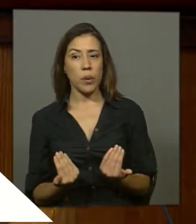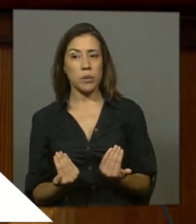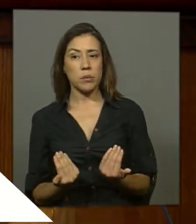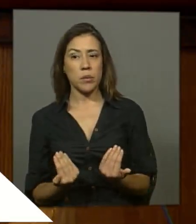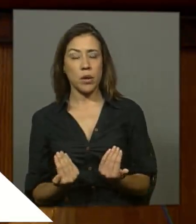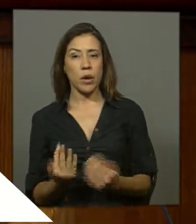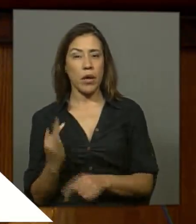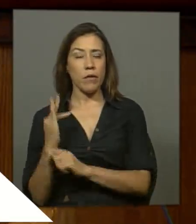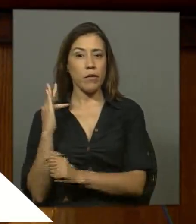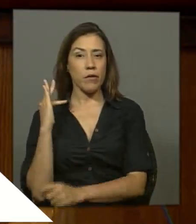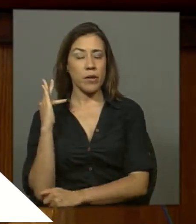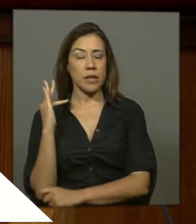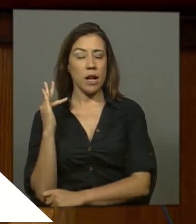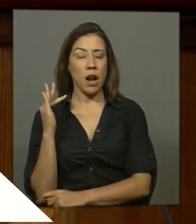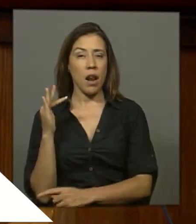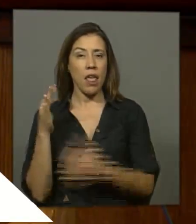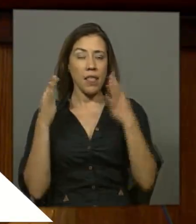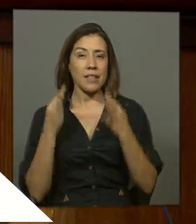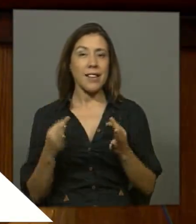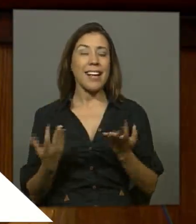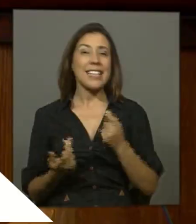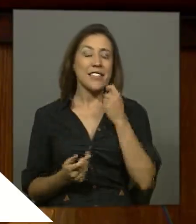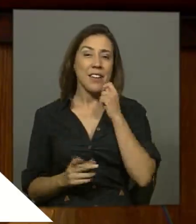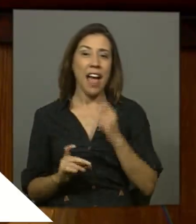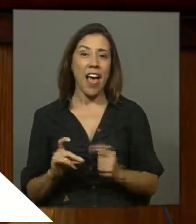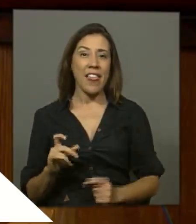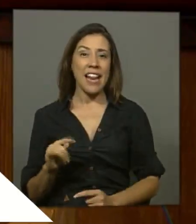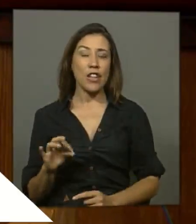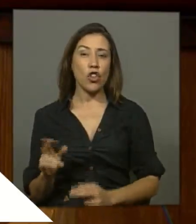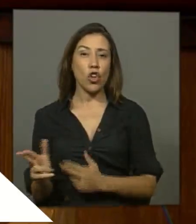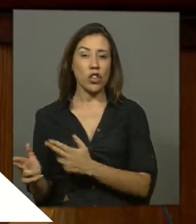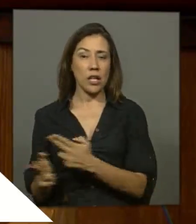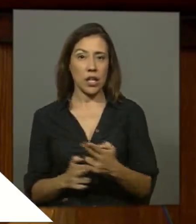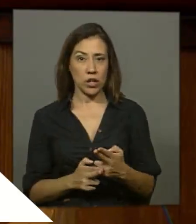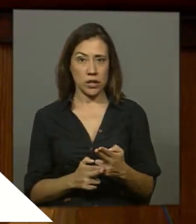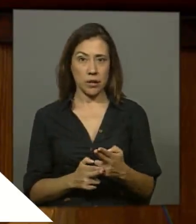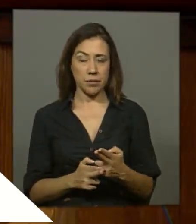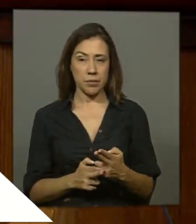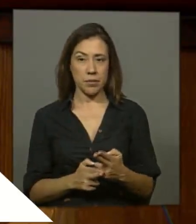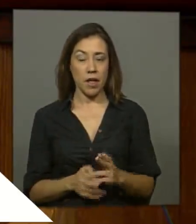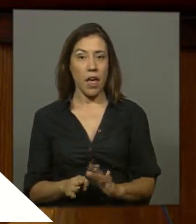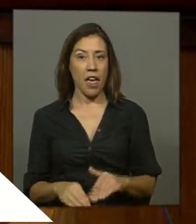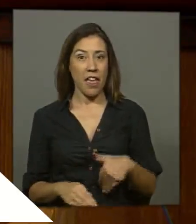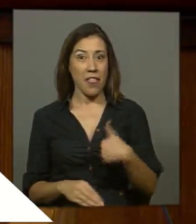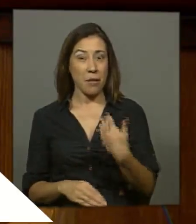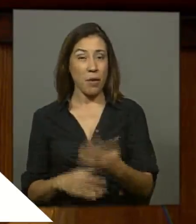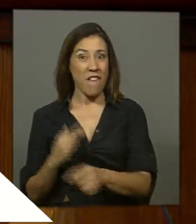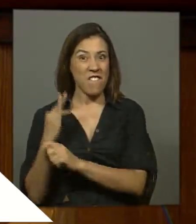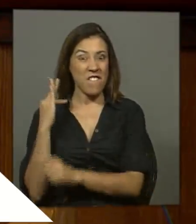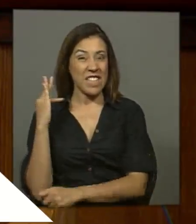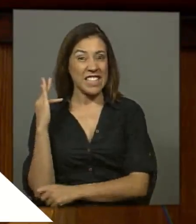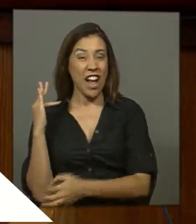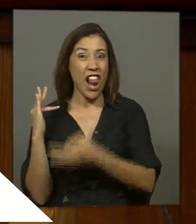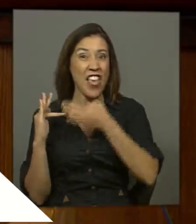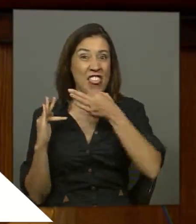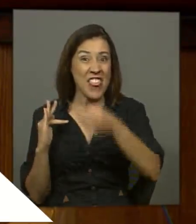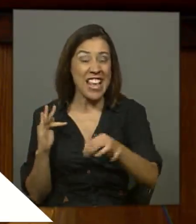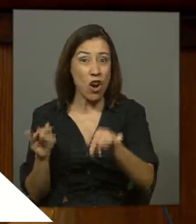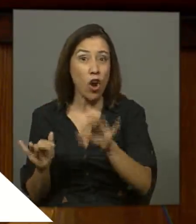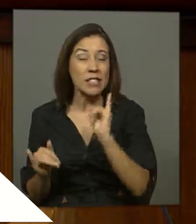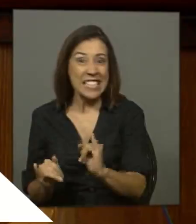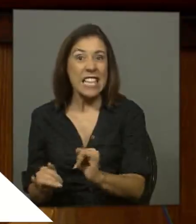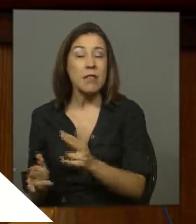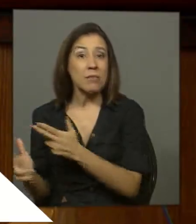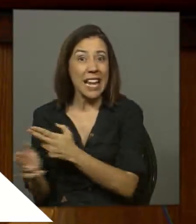a que el fiscal determinara que se tra de un delito terrorista después que el fiscal calificó el